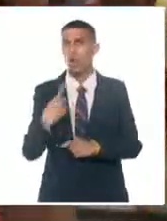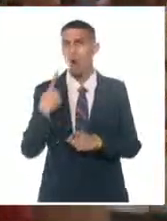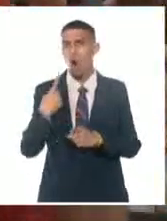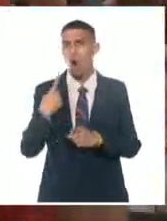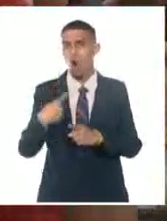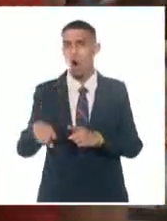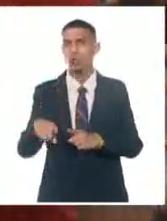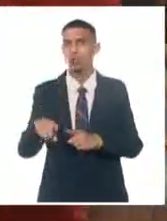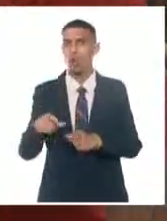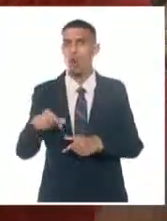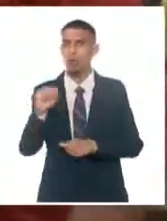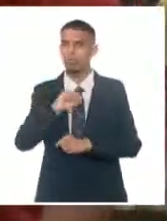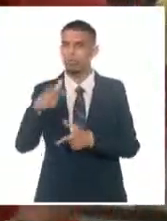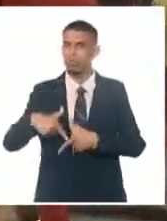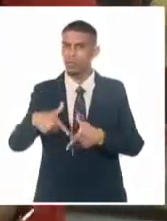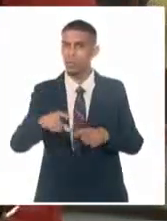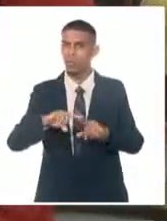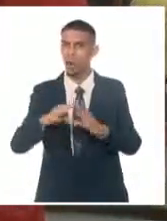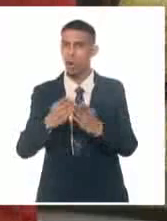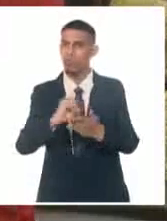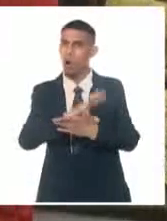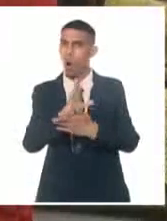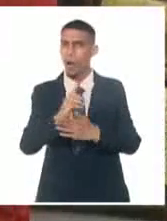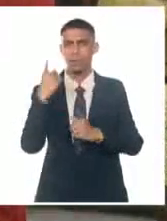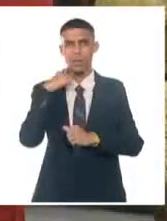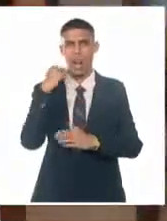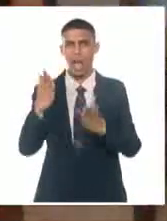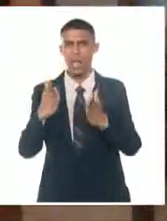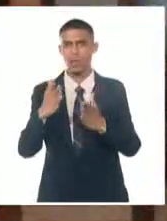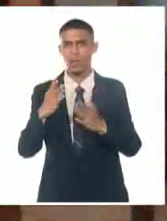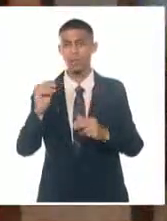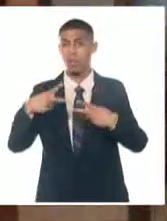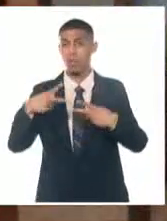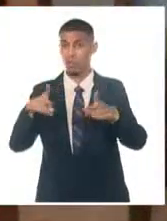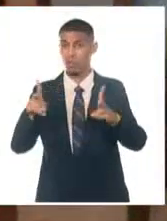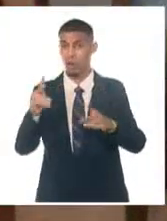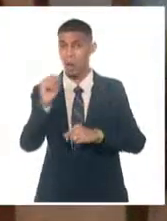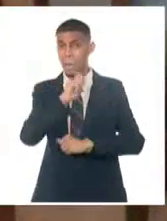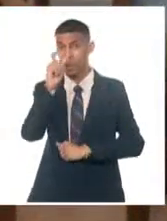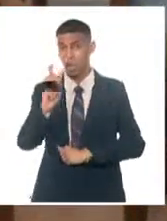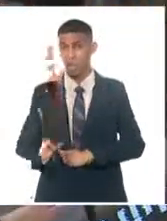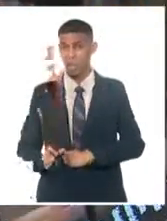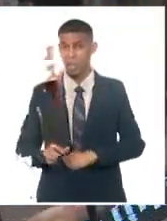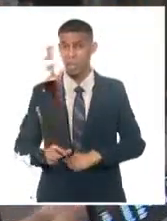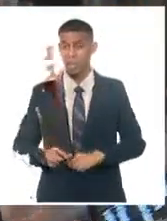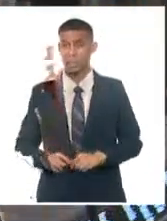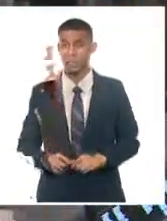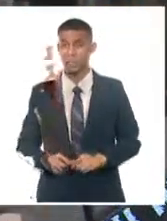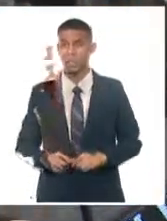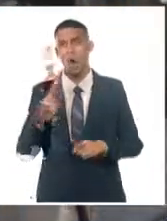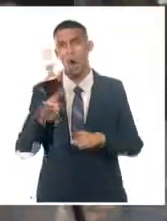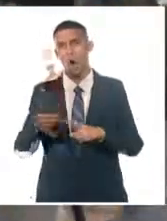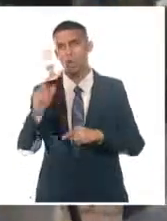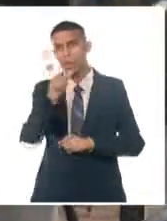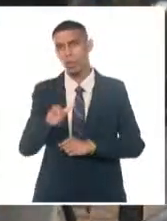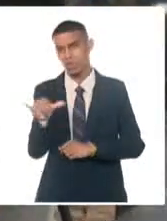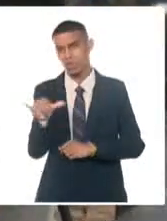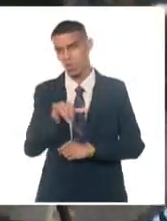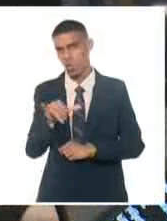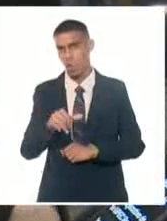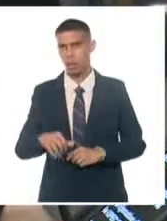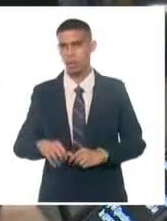Eduardo Dimas por la obra del año a Los profesionales abdiel Bermúdez Bermúdez y Orlando perdomo campanería